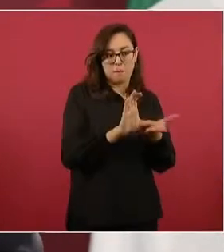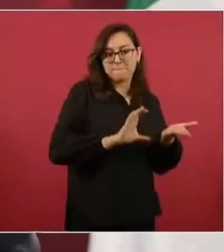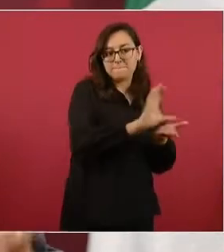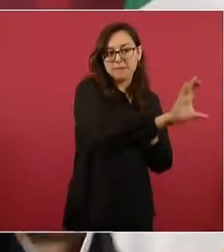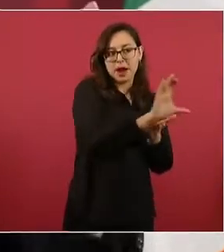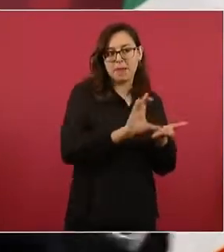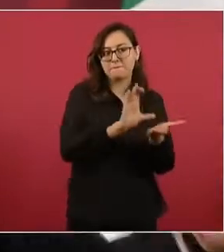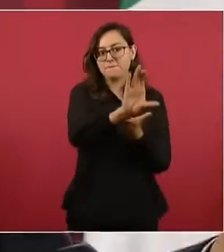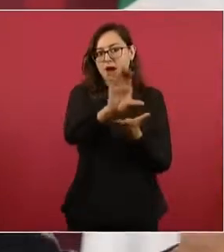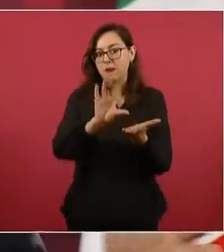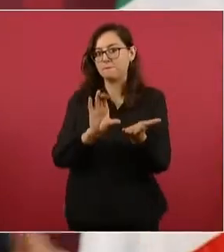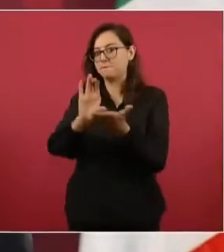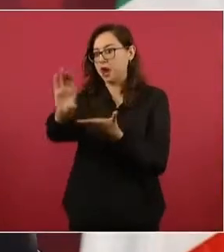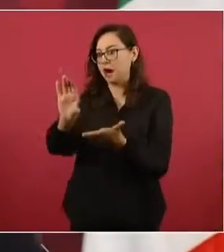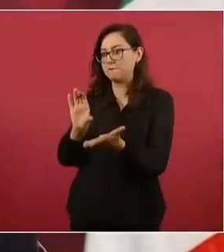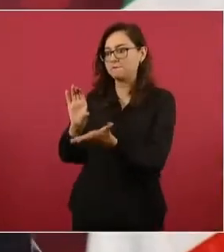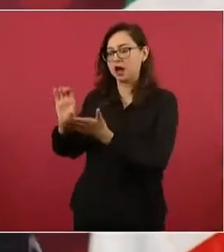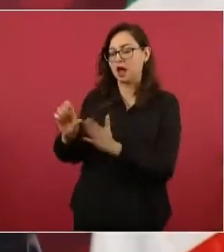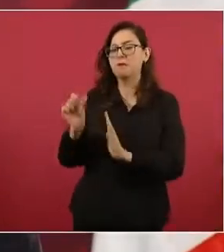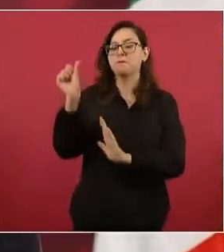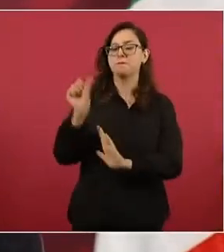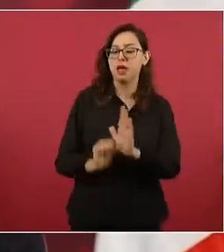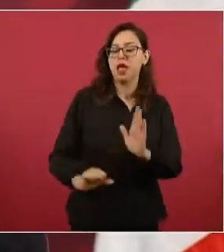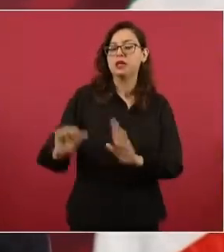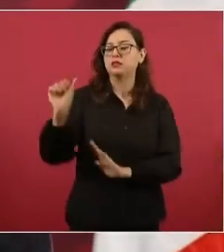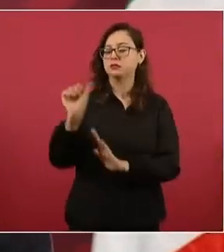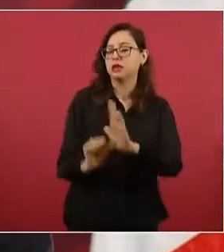Entonces, ese dinero